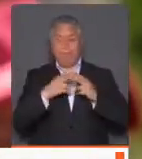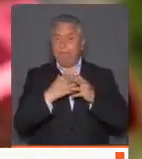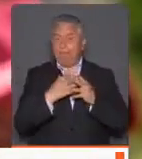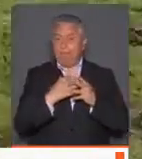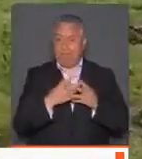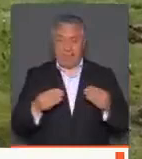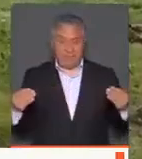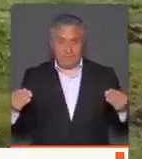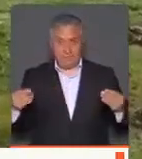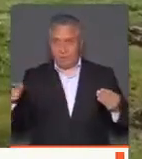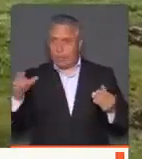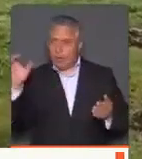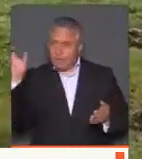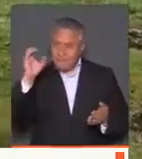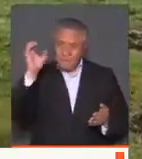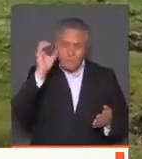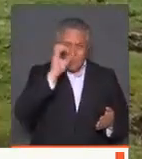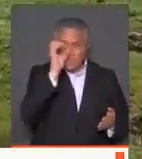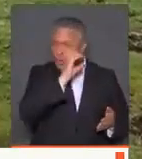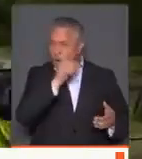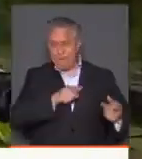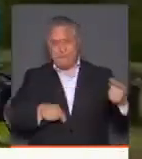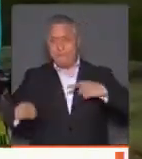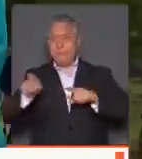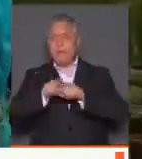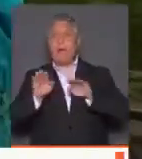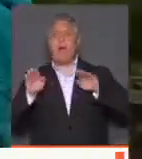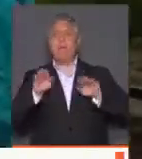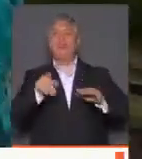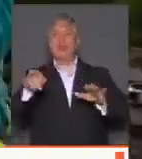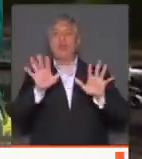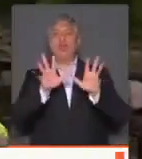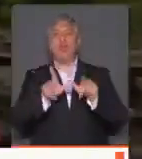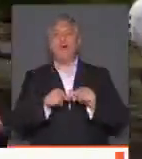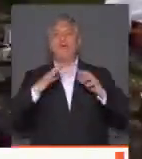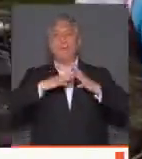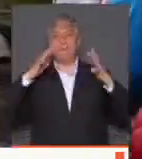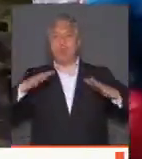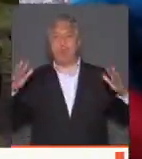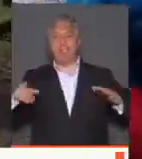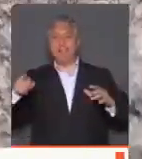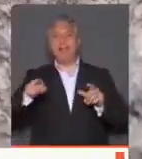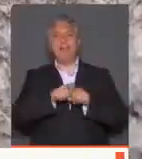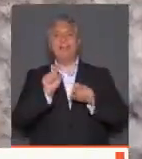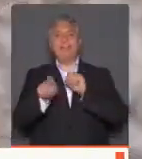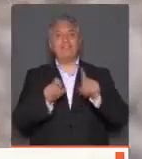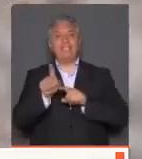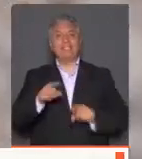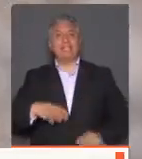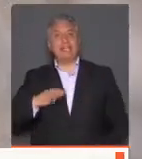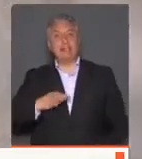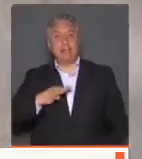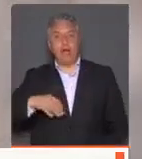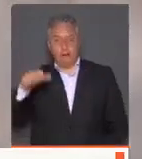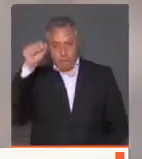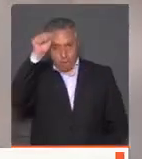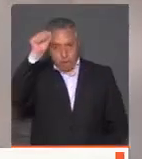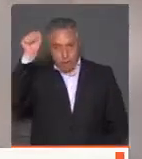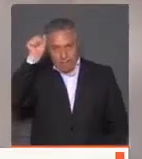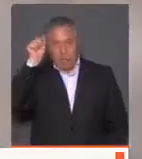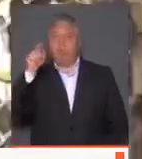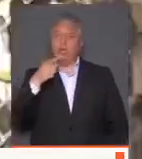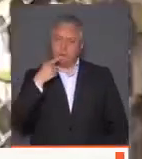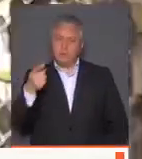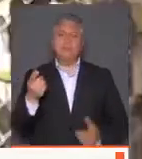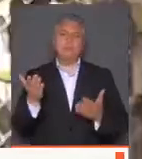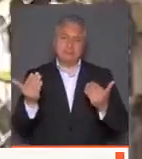una búsqueda a particular con apoyo de un club de montaña la defensa civil y bomberos pero dicen necesitan más